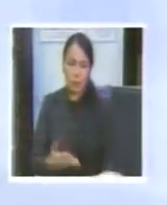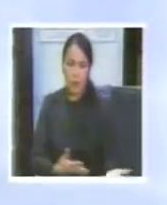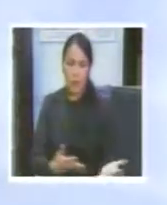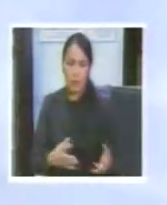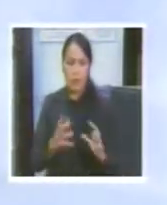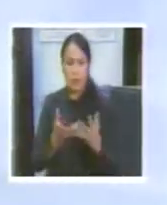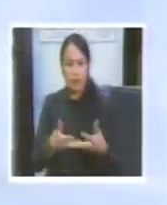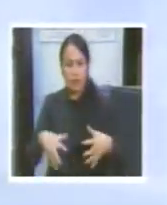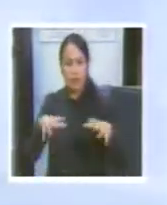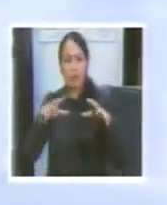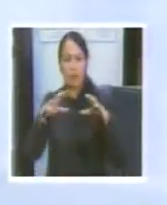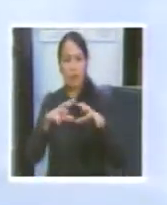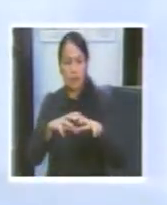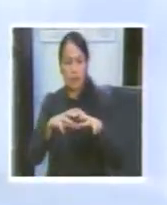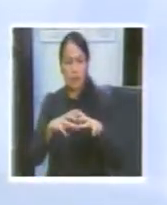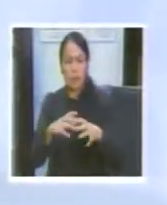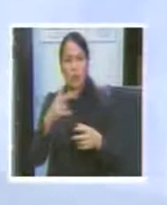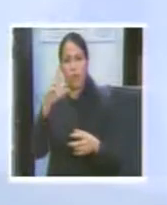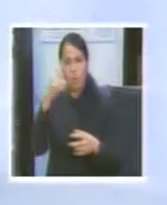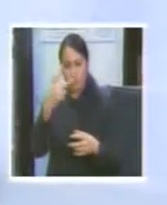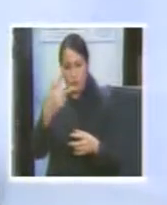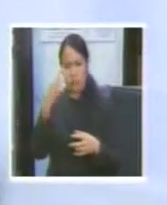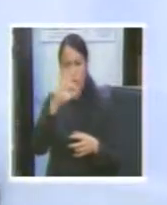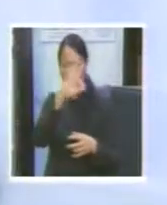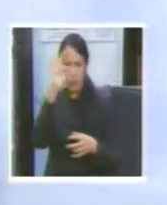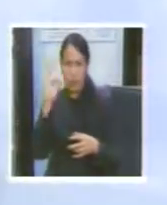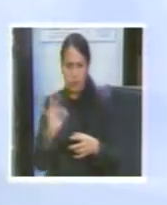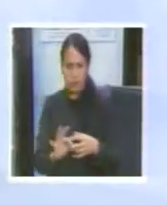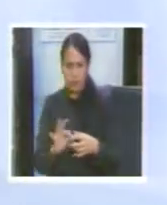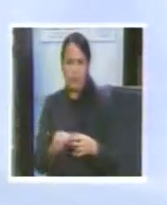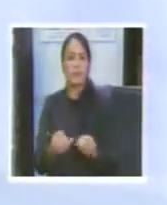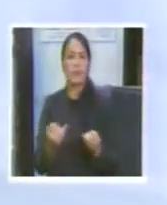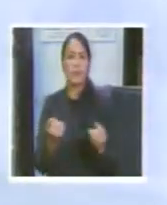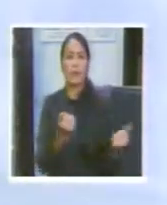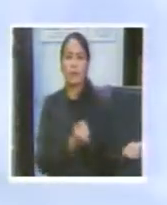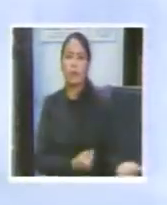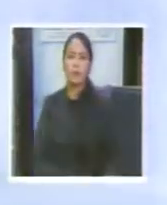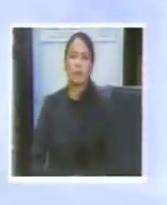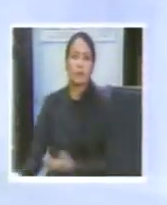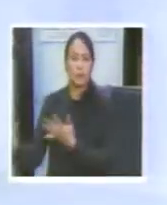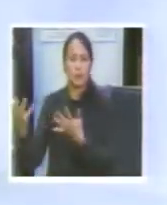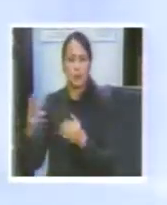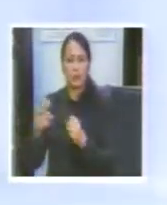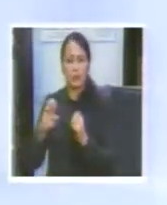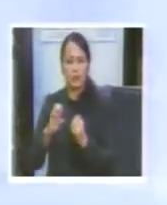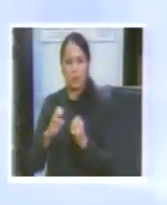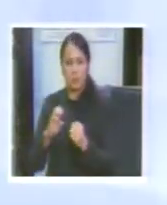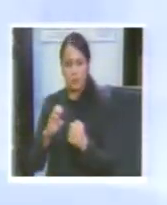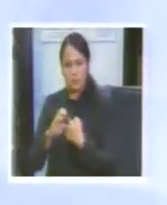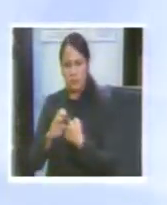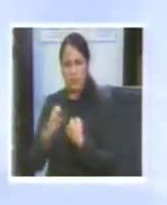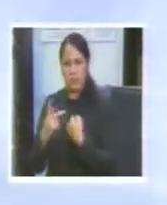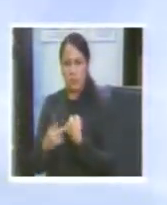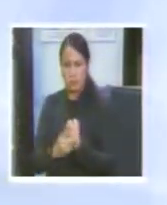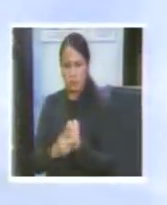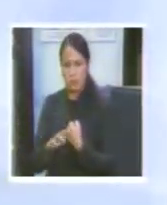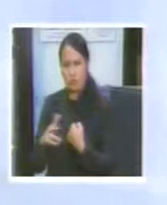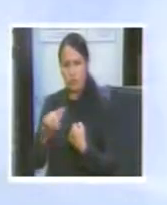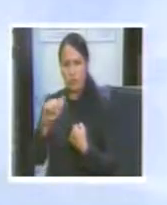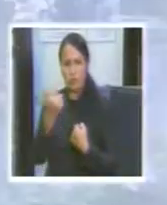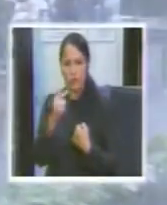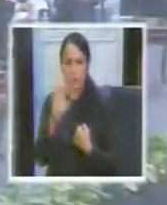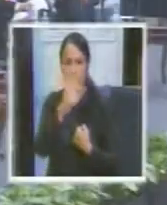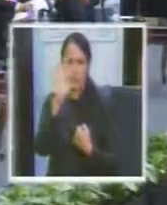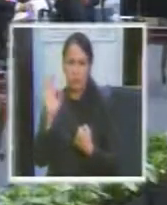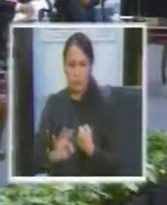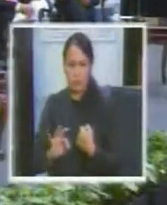resto del mundo han crecido 8%, mientras que las exportaciones a Europa han crecido 12%. Es